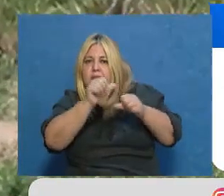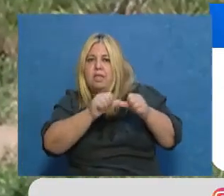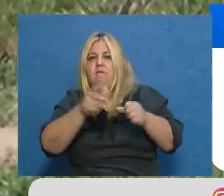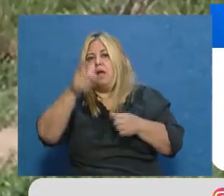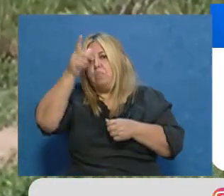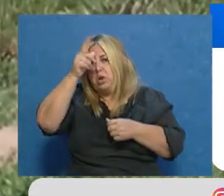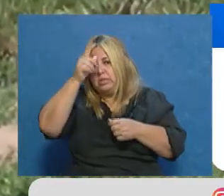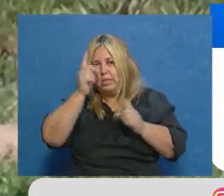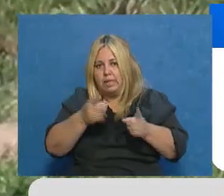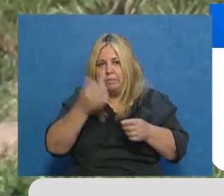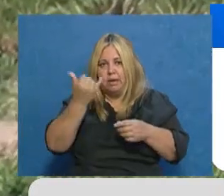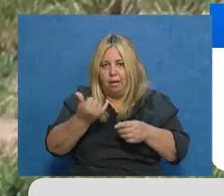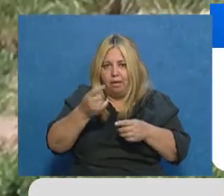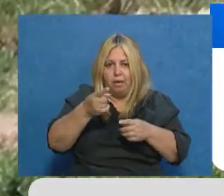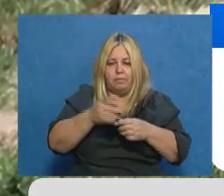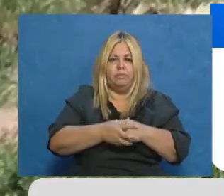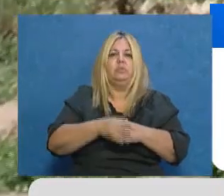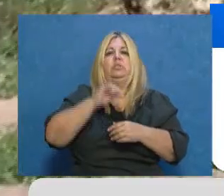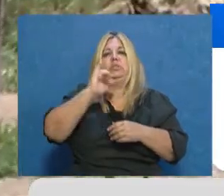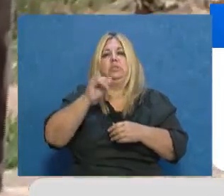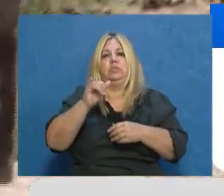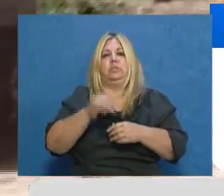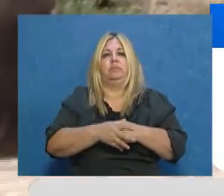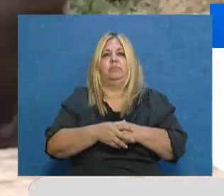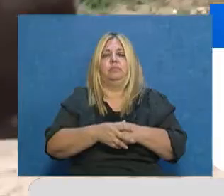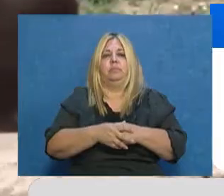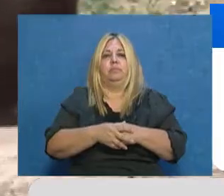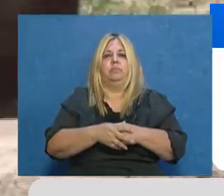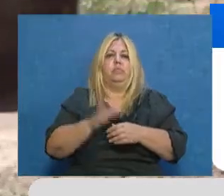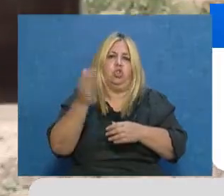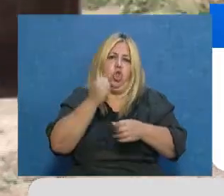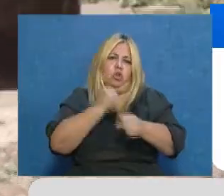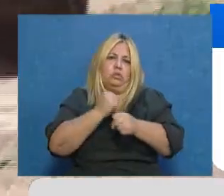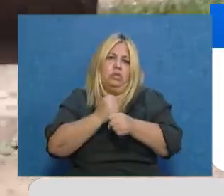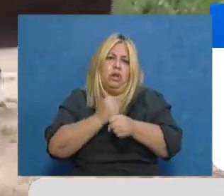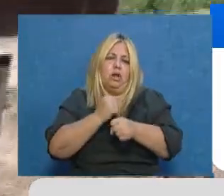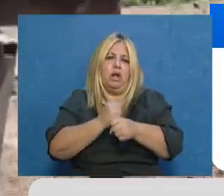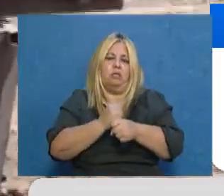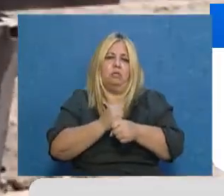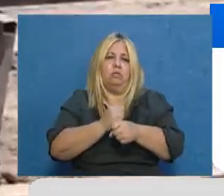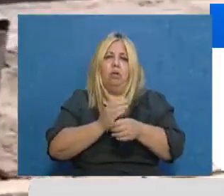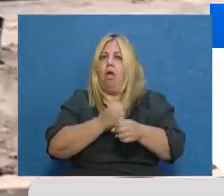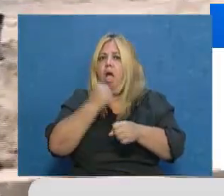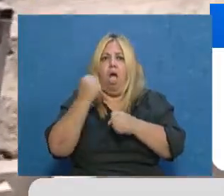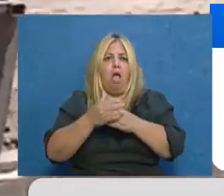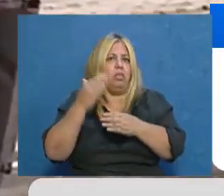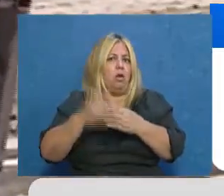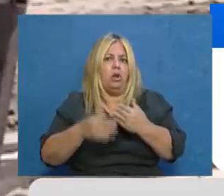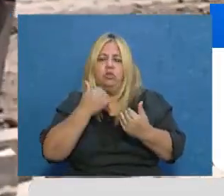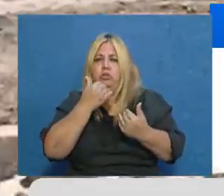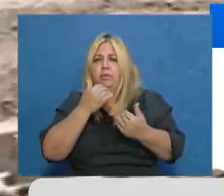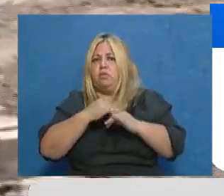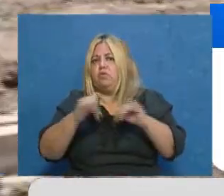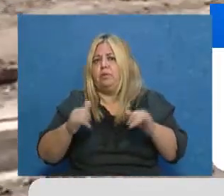lugar. Sí, sí, Dani, están trabajando porque hasta el momento no hay mayores informaciones de lo que te acabo de